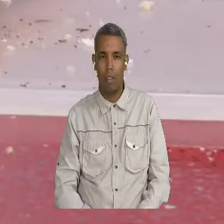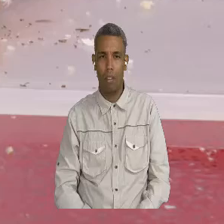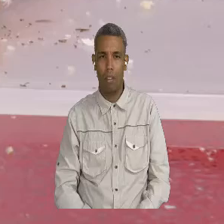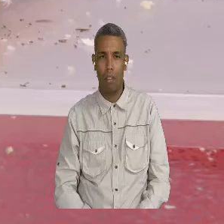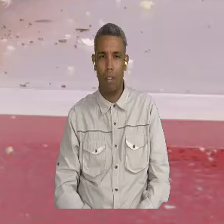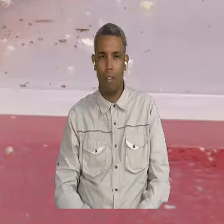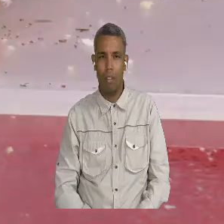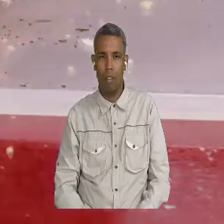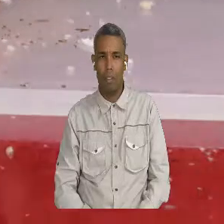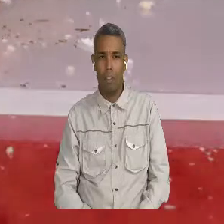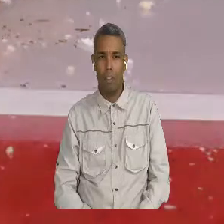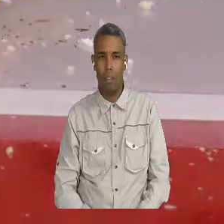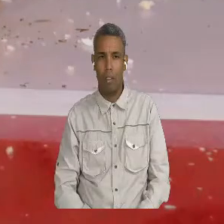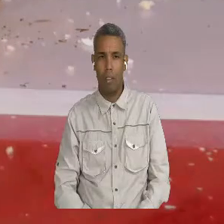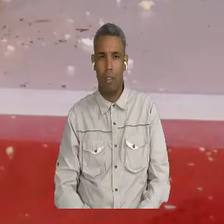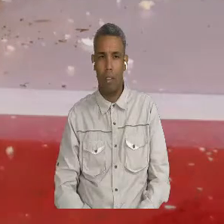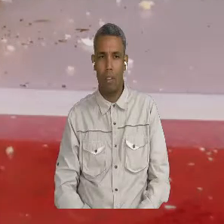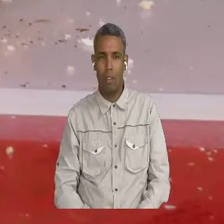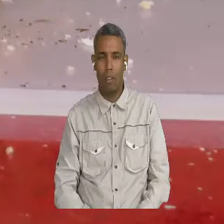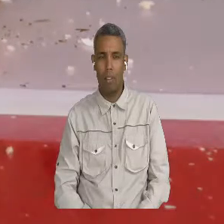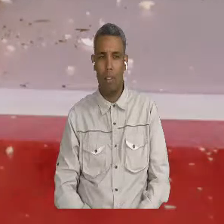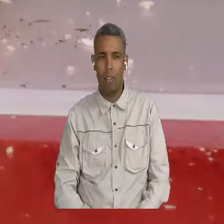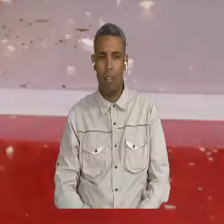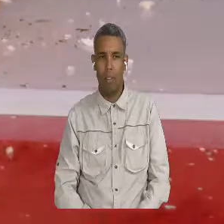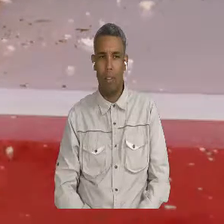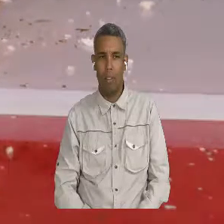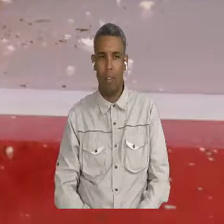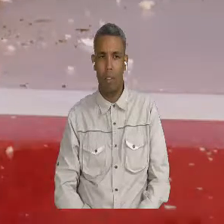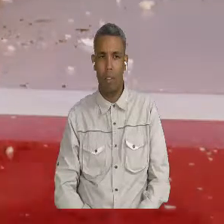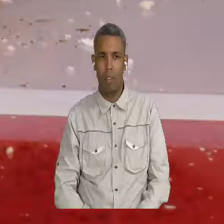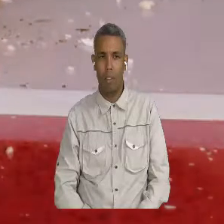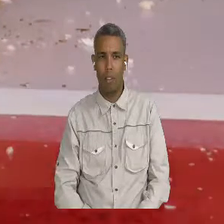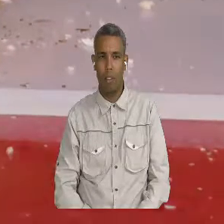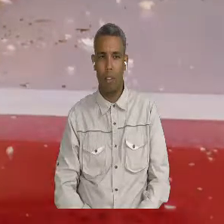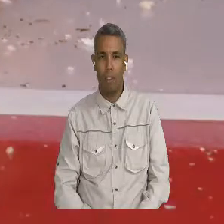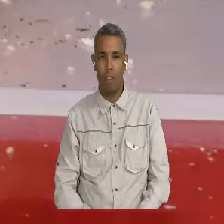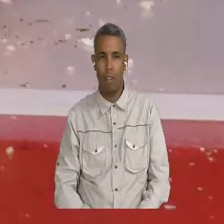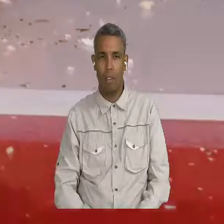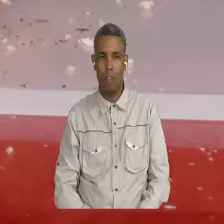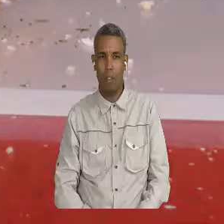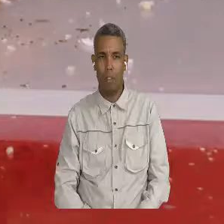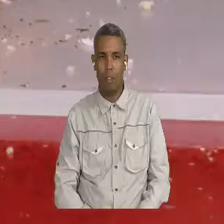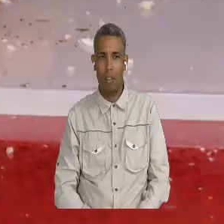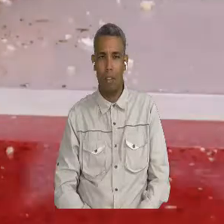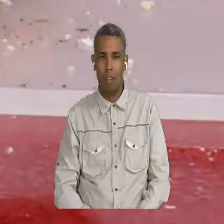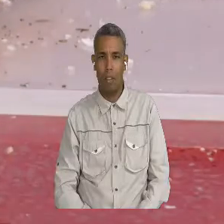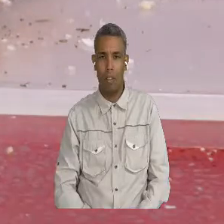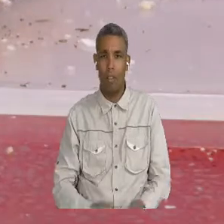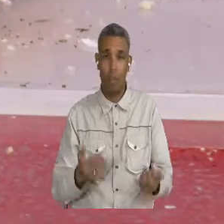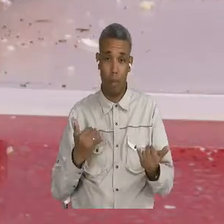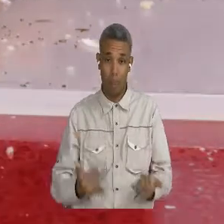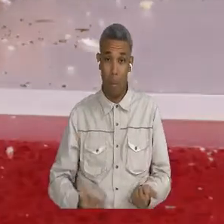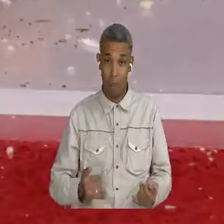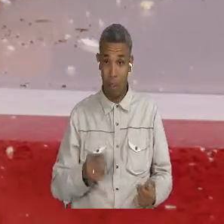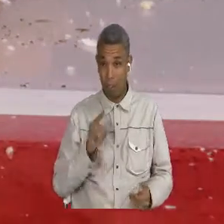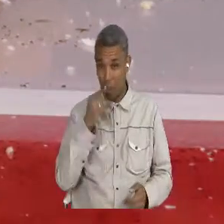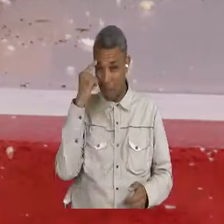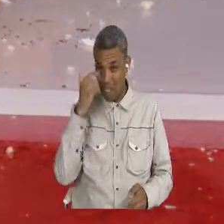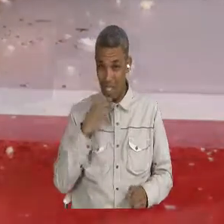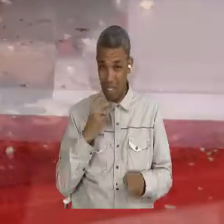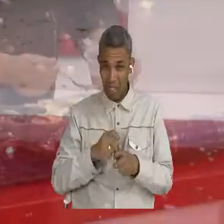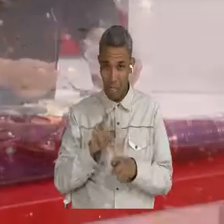complicado, solo de vista. Sí. Pero no es tan complicado, que es ir envolviendo. Envolviendo, claro.